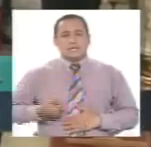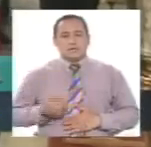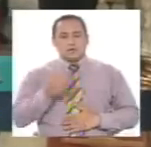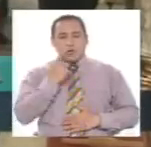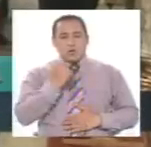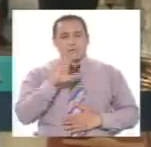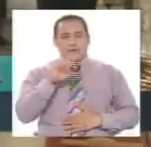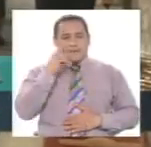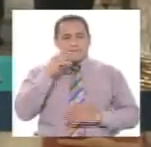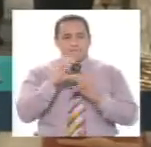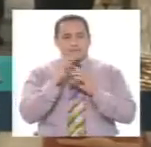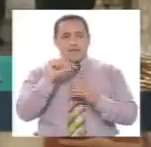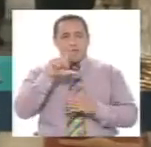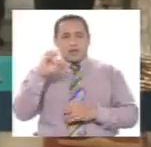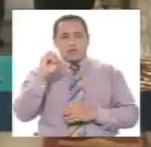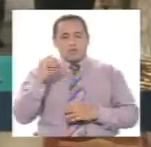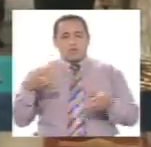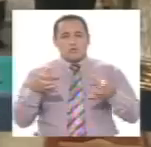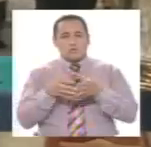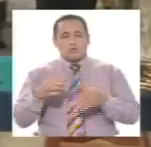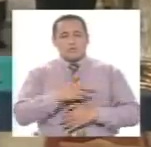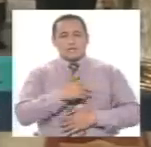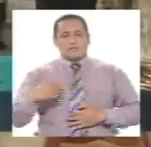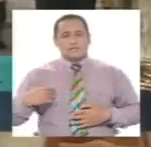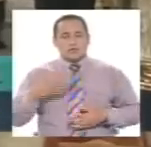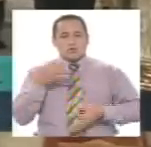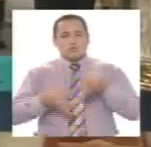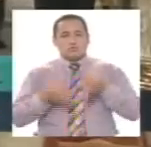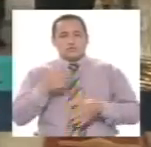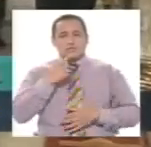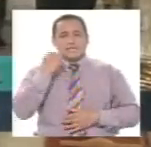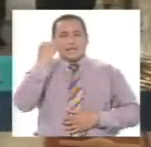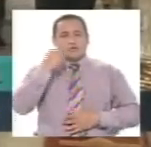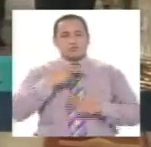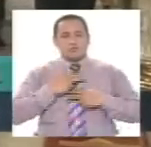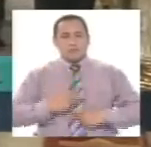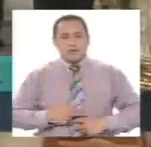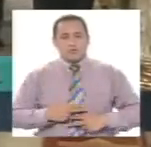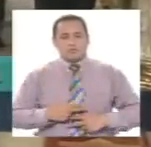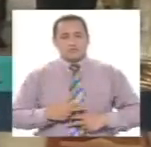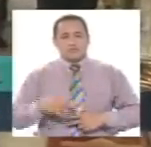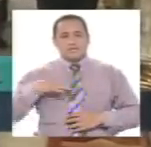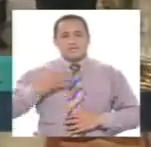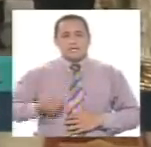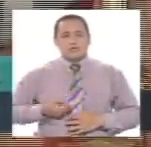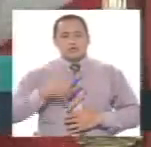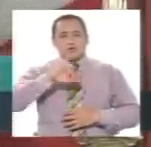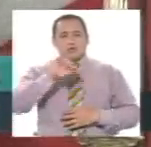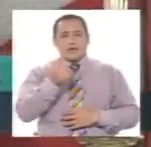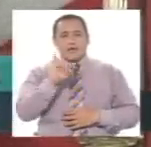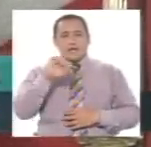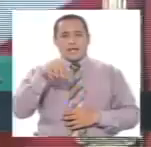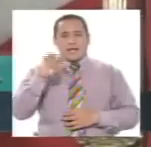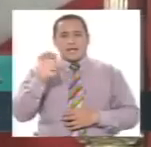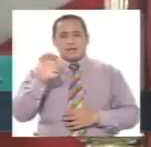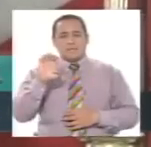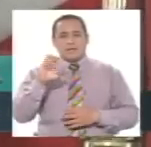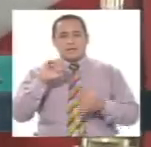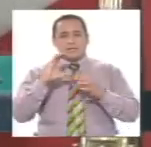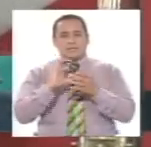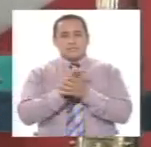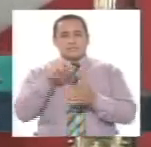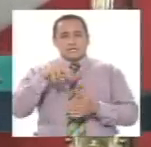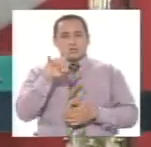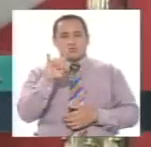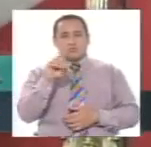Augusto Figalo Rivadeneira, en el despacho de Justicia y Derechos Humanos. Señor Jaime Saavedra Chandubí, en